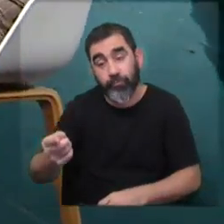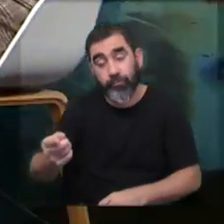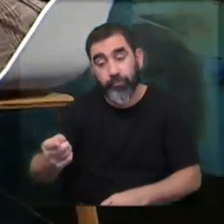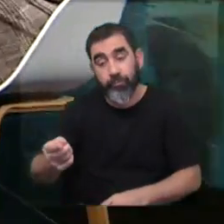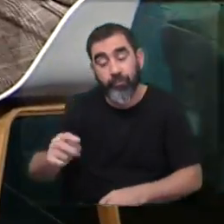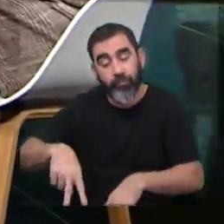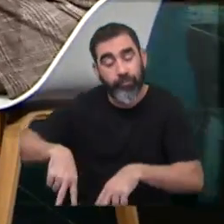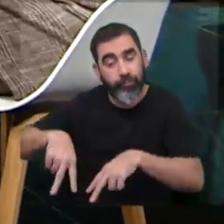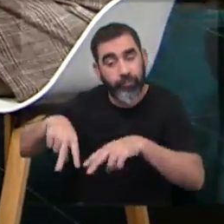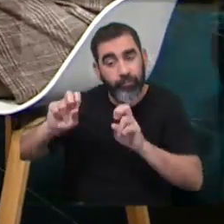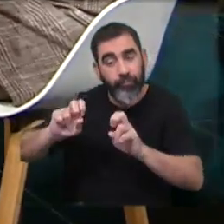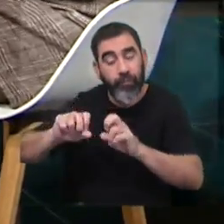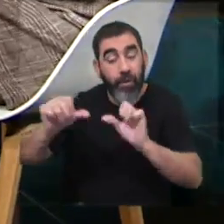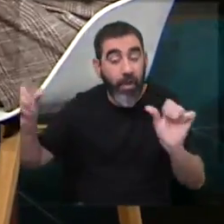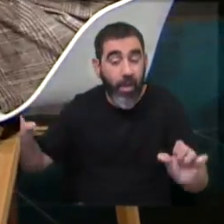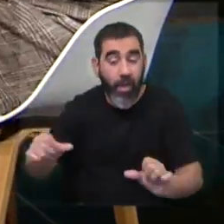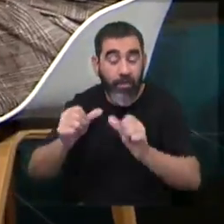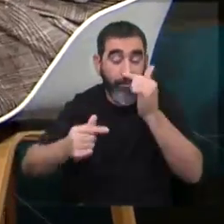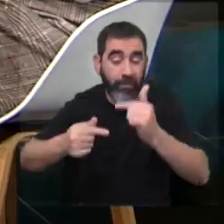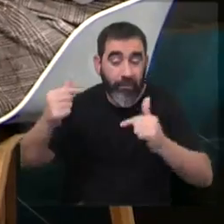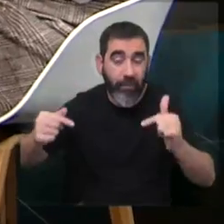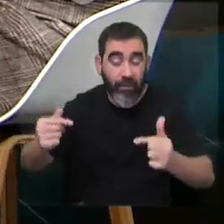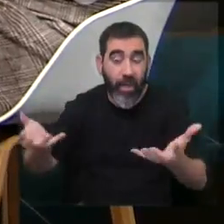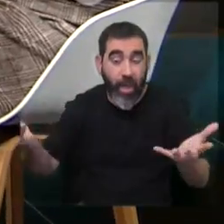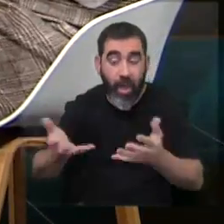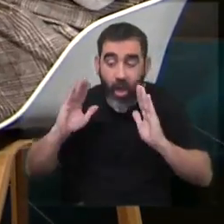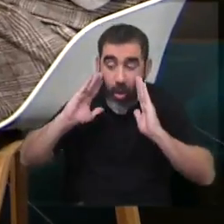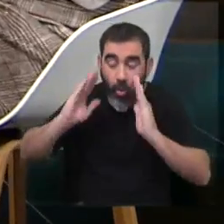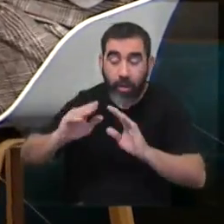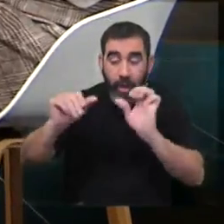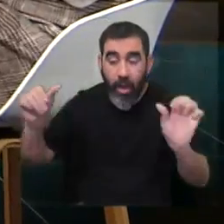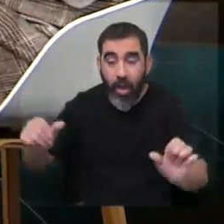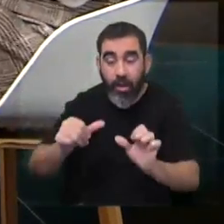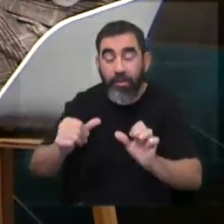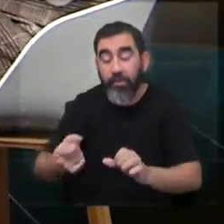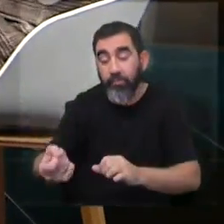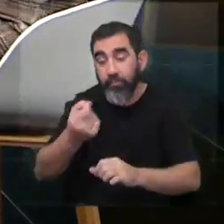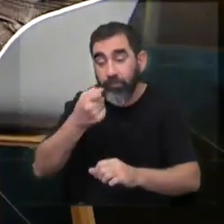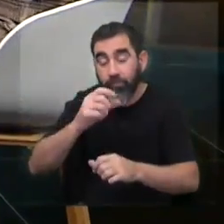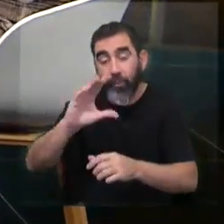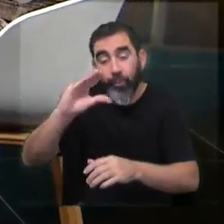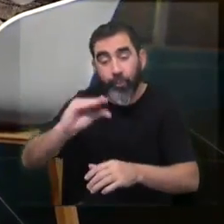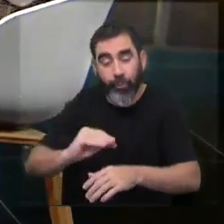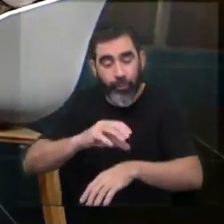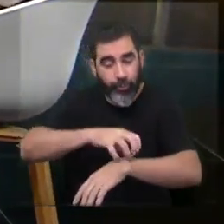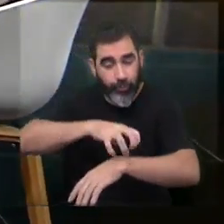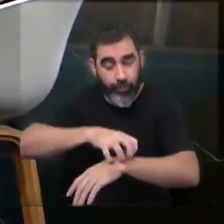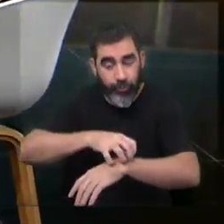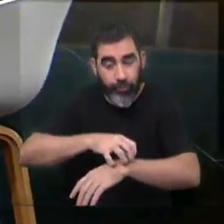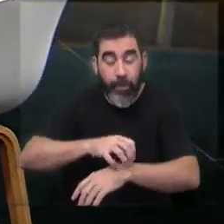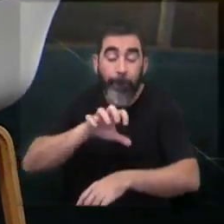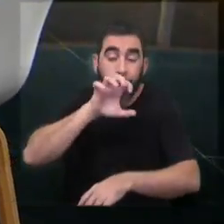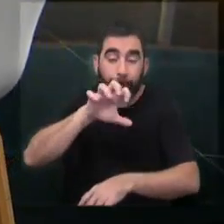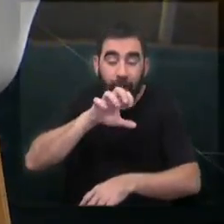el estudio de las actividades. Principalmente ahora estamos enfocados en actividad analgésica y antiinflamatoria para perros y para